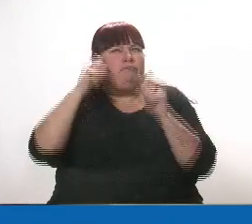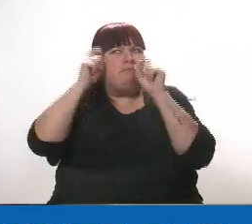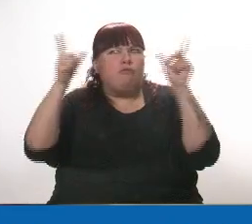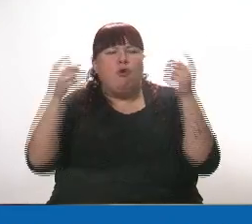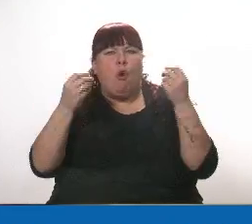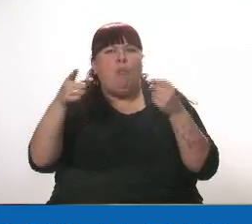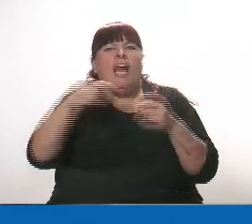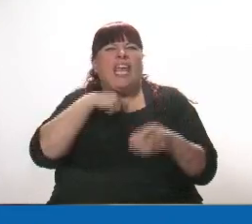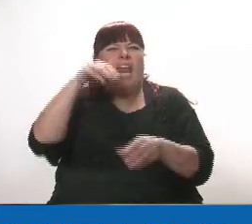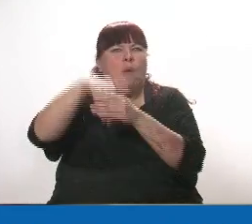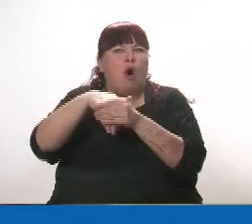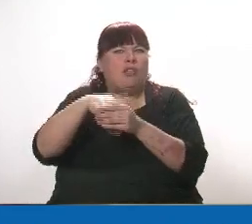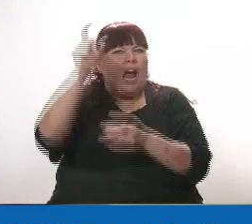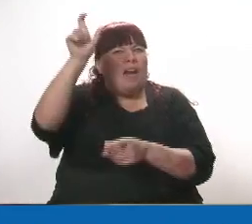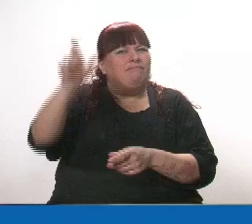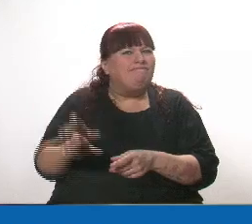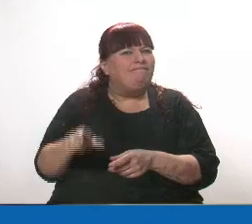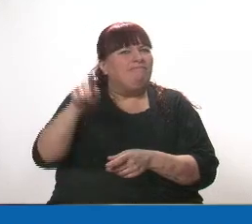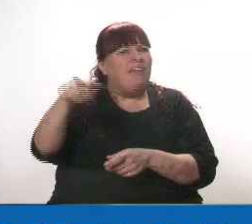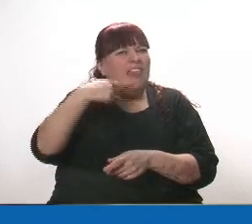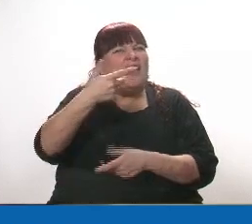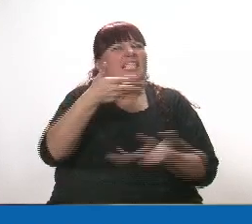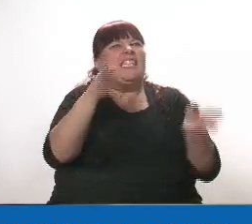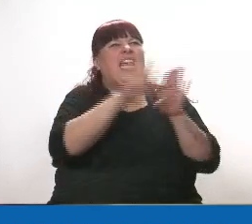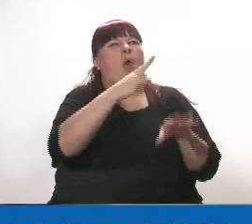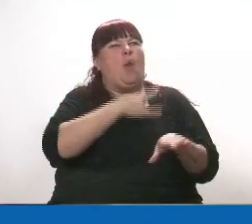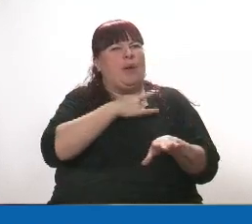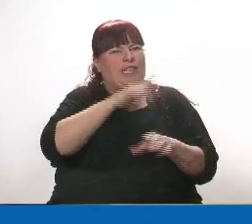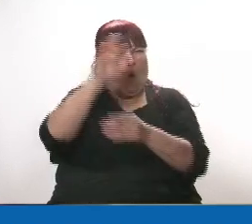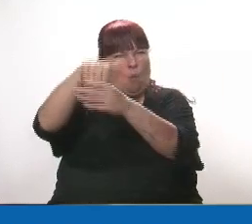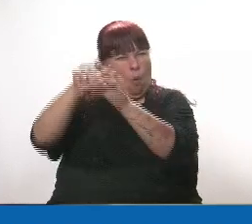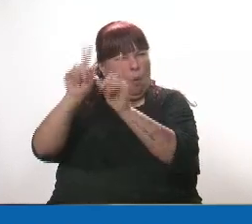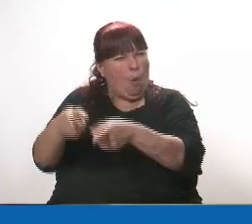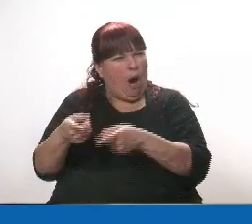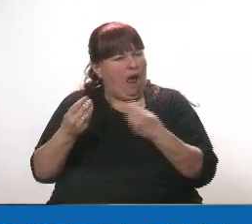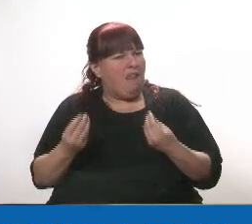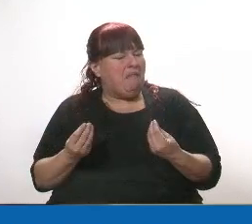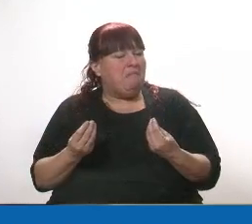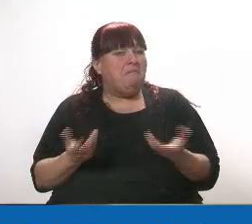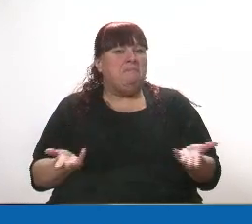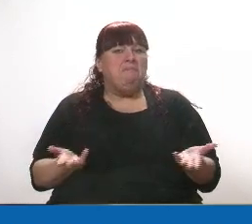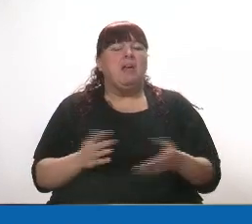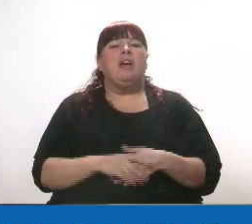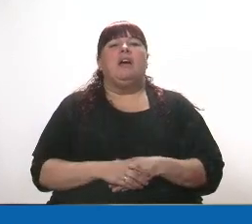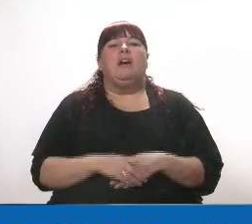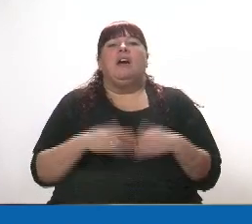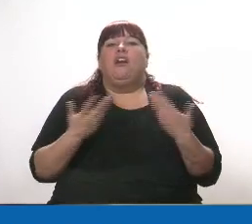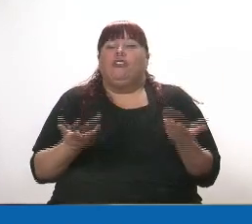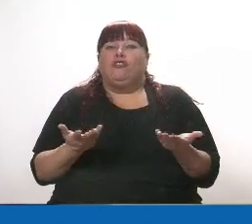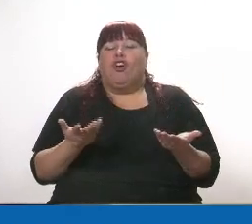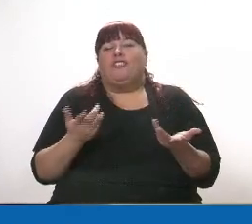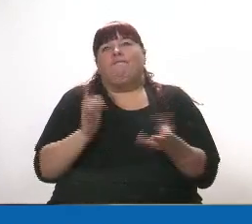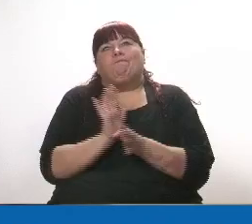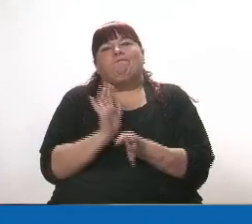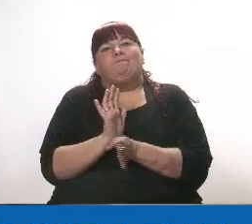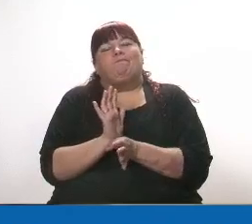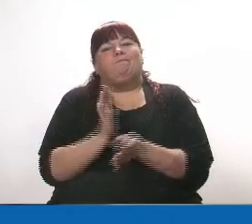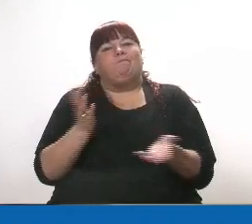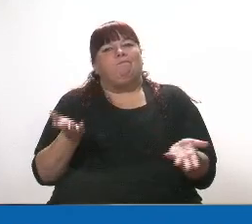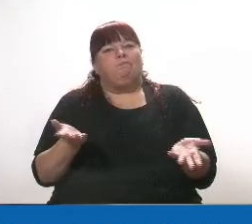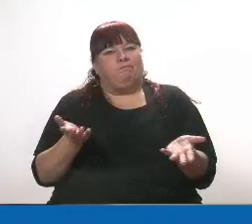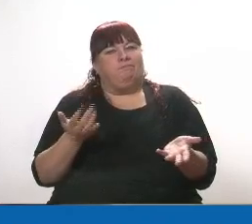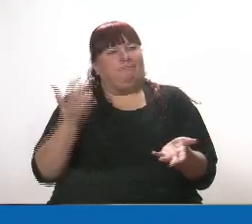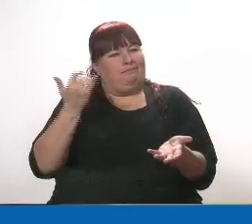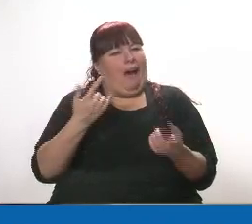que elegían votar a alguien que decía que iba a cerrar las universidades entonces de cierta forma